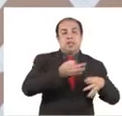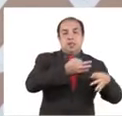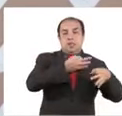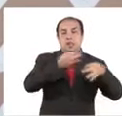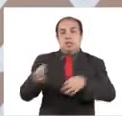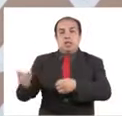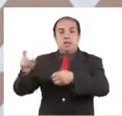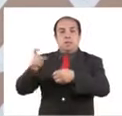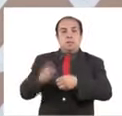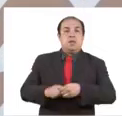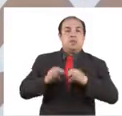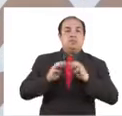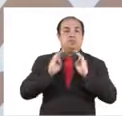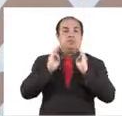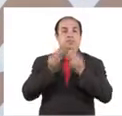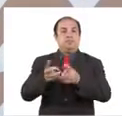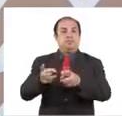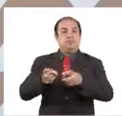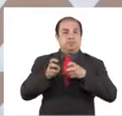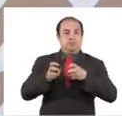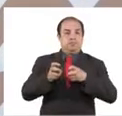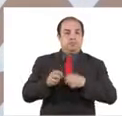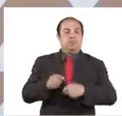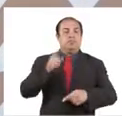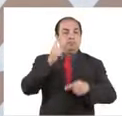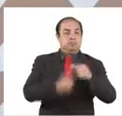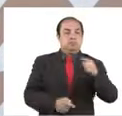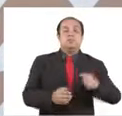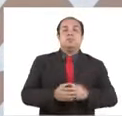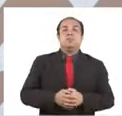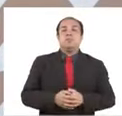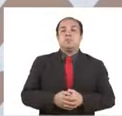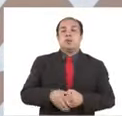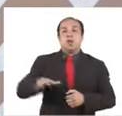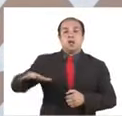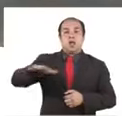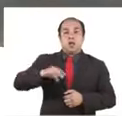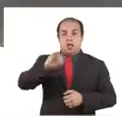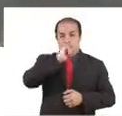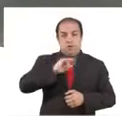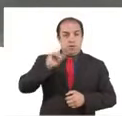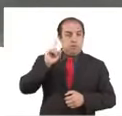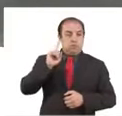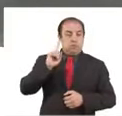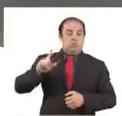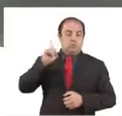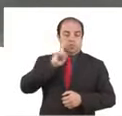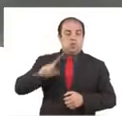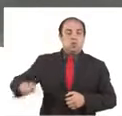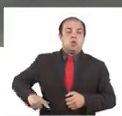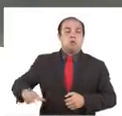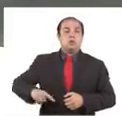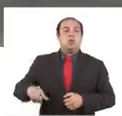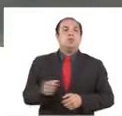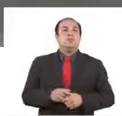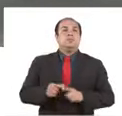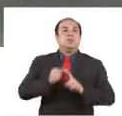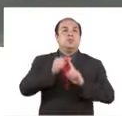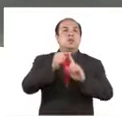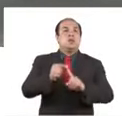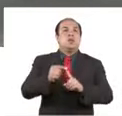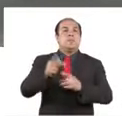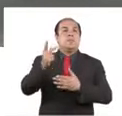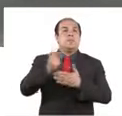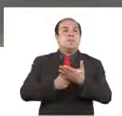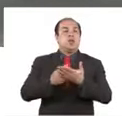delincuencia. Desde la jefatura de gobierno se dirige una importante política social que apunta a garantizar la educación de todas y todos